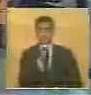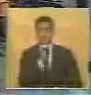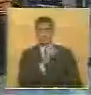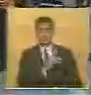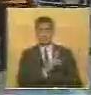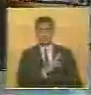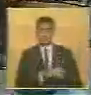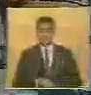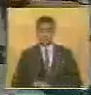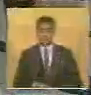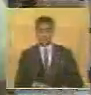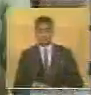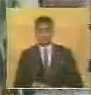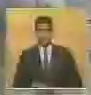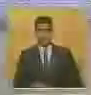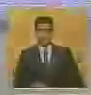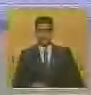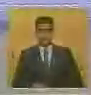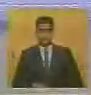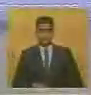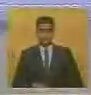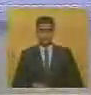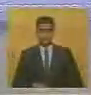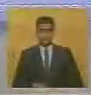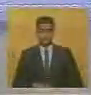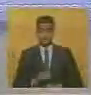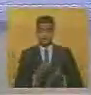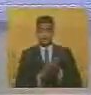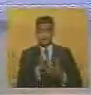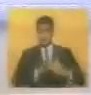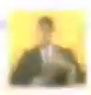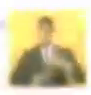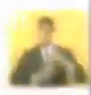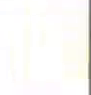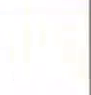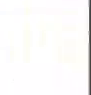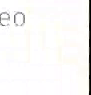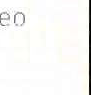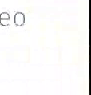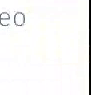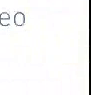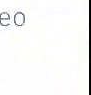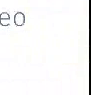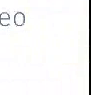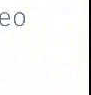Velasco, Noticiero Venevisión. Bien amigos, una nueva pausa, ya regresamos.